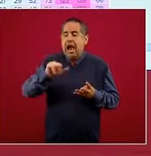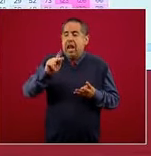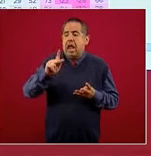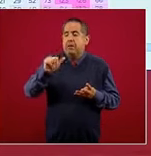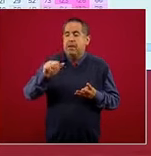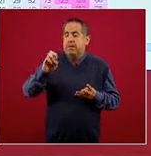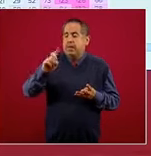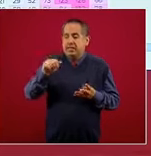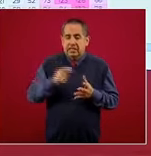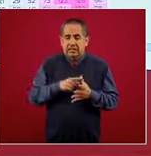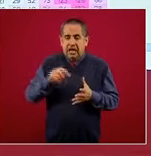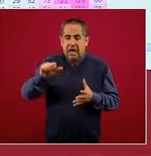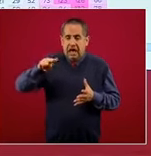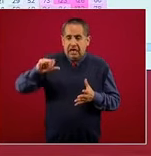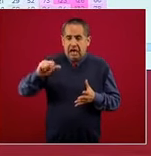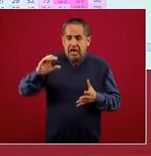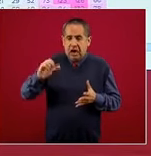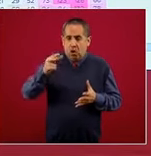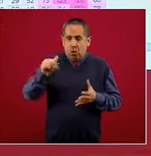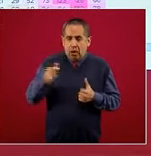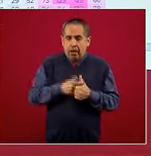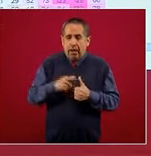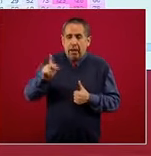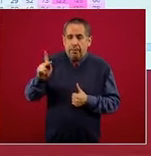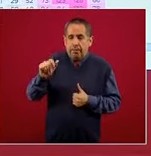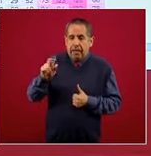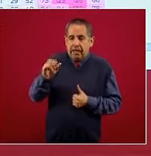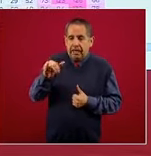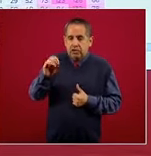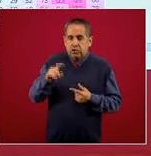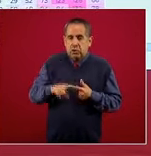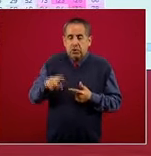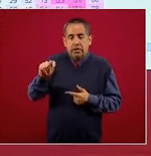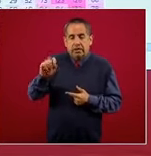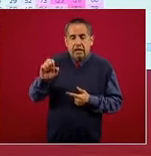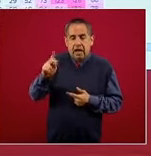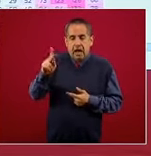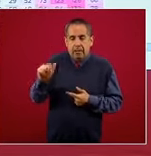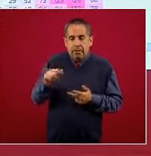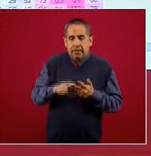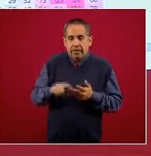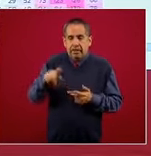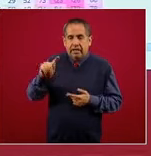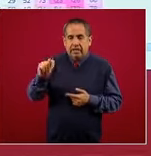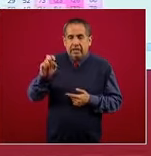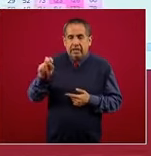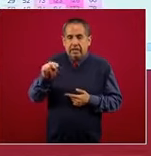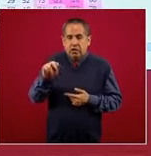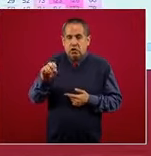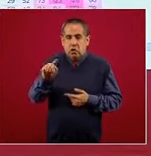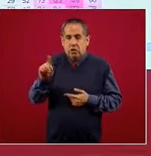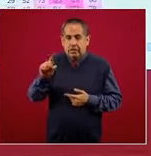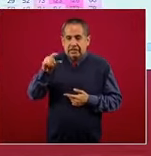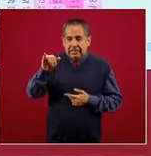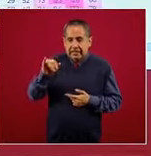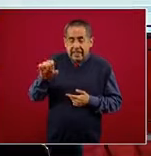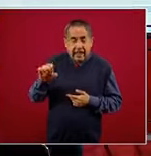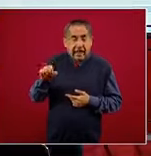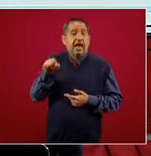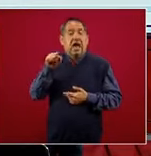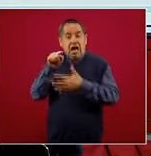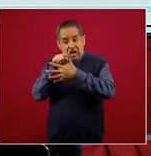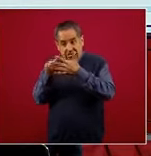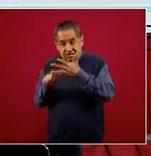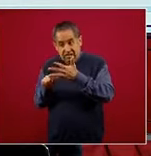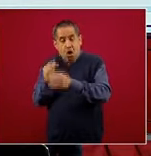Méndez, Nacajuca, Paraíso, Teapa y Tenosique son los municipios